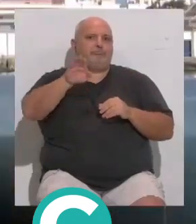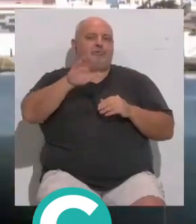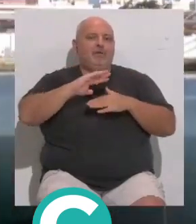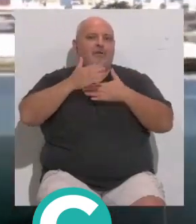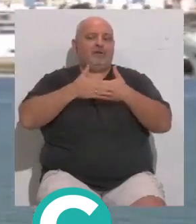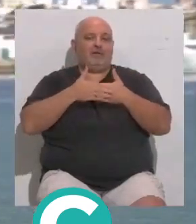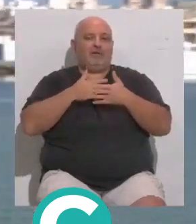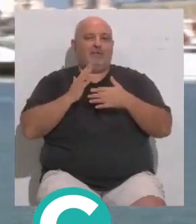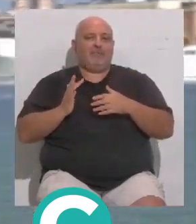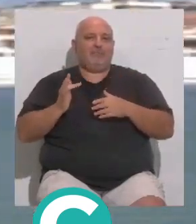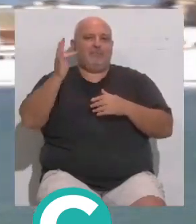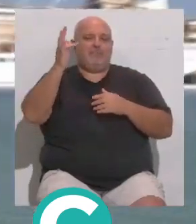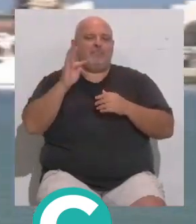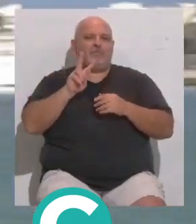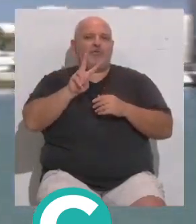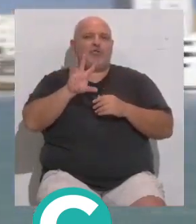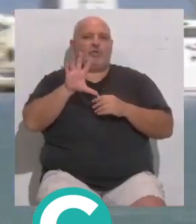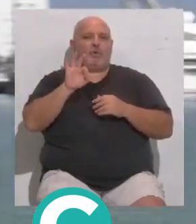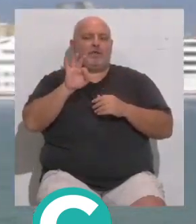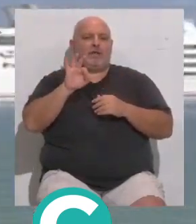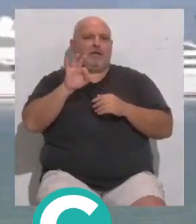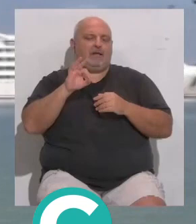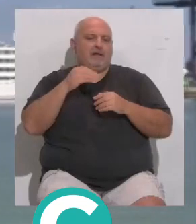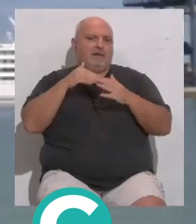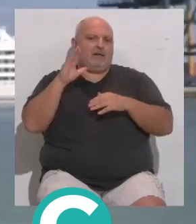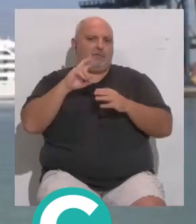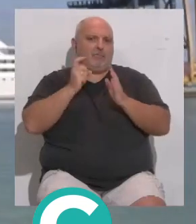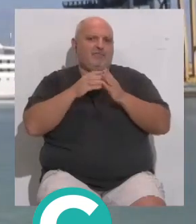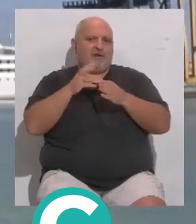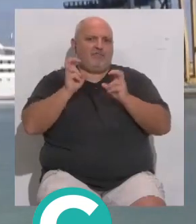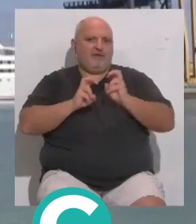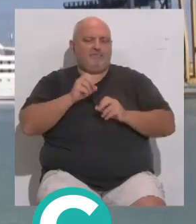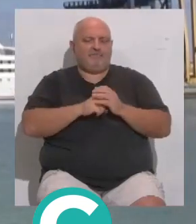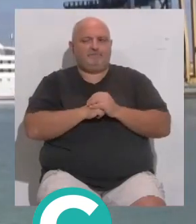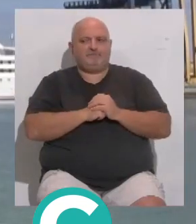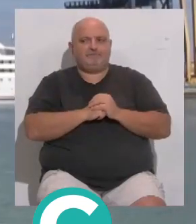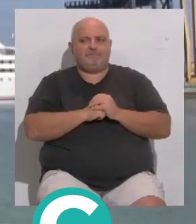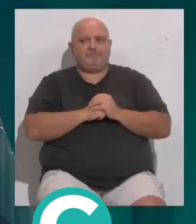cerrar habiendo sumado más de 200 escalas de grandes cruceros.